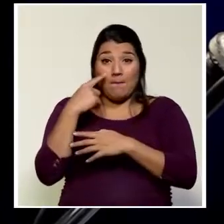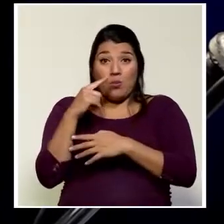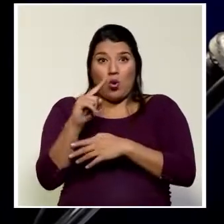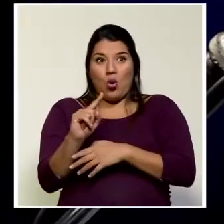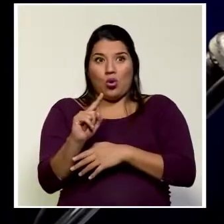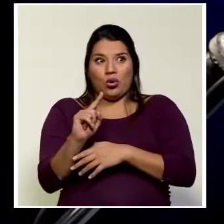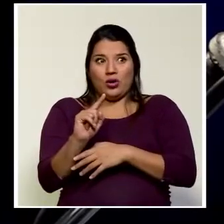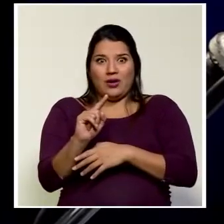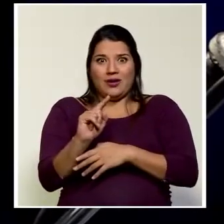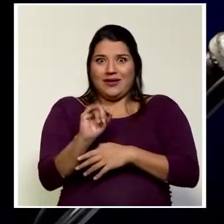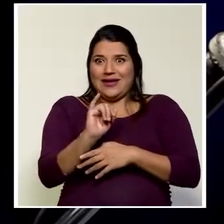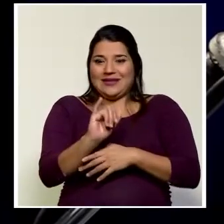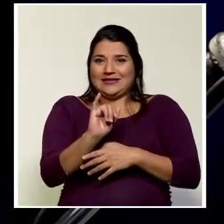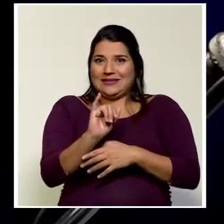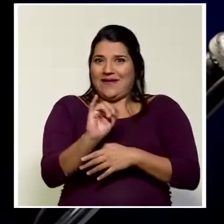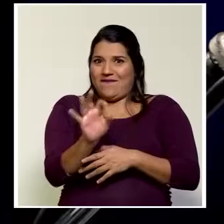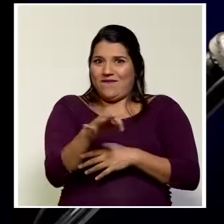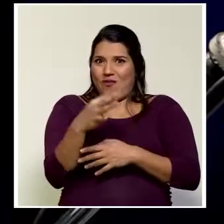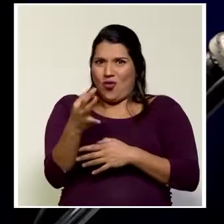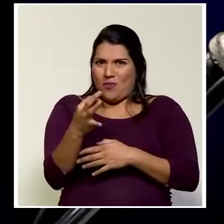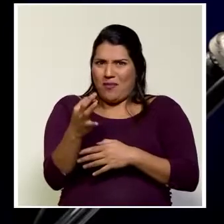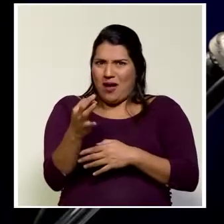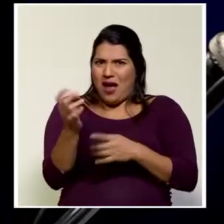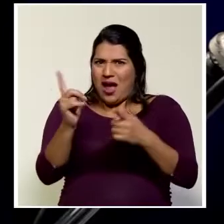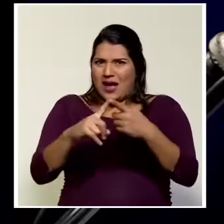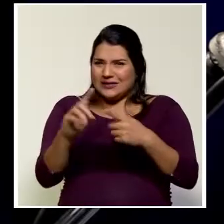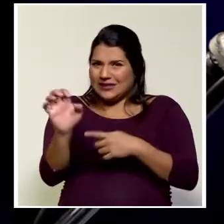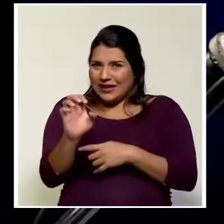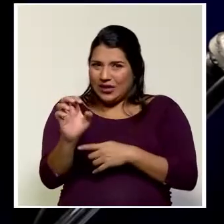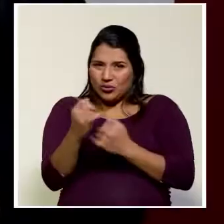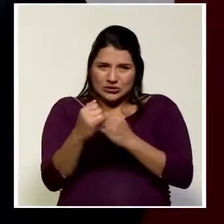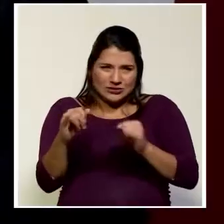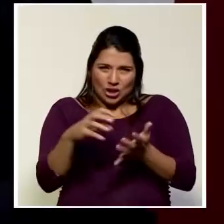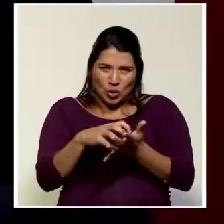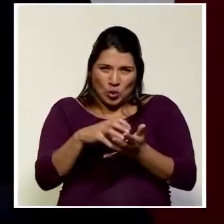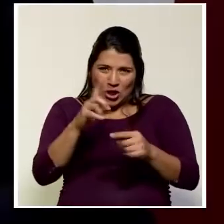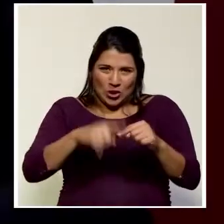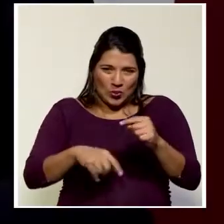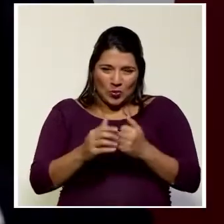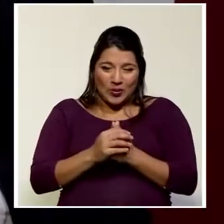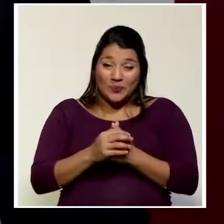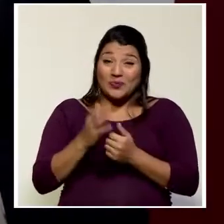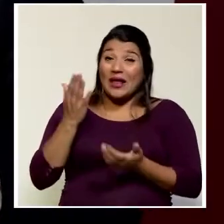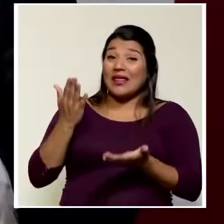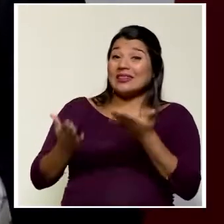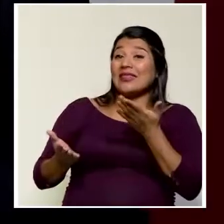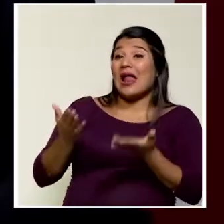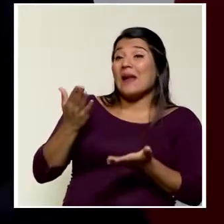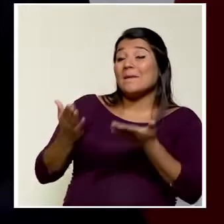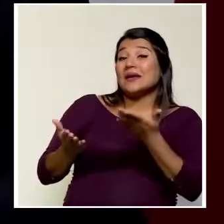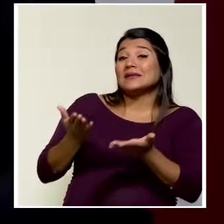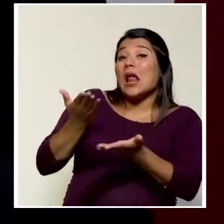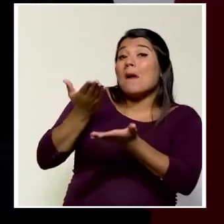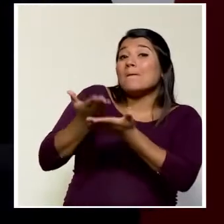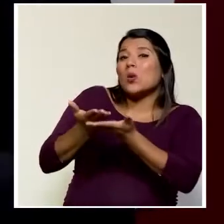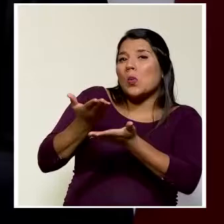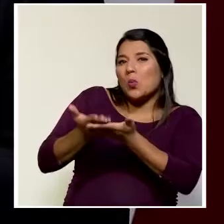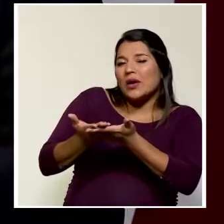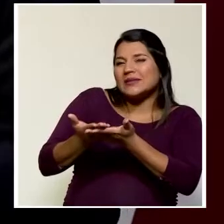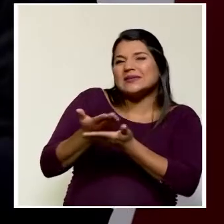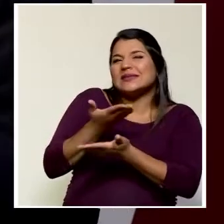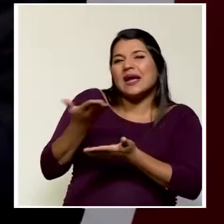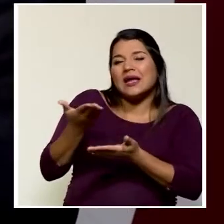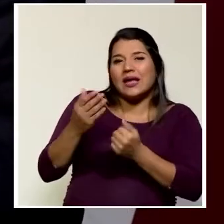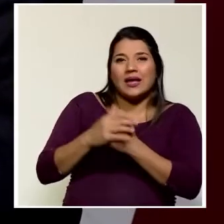este camino de aquí a enero. Indudablemente eso no será así. Quizás la apuesta o lo que tiene que ocurrir es